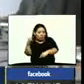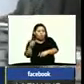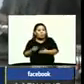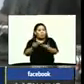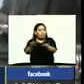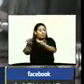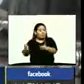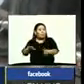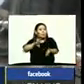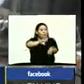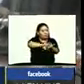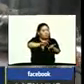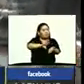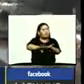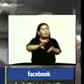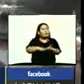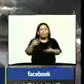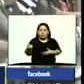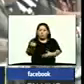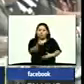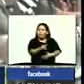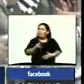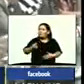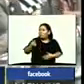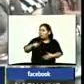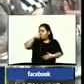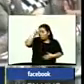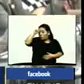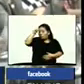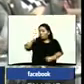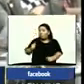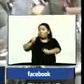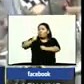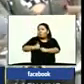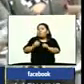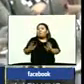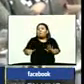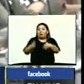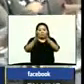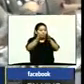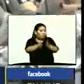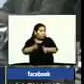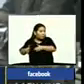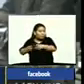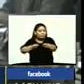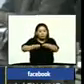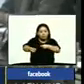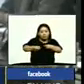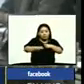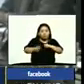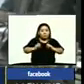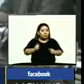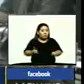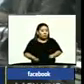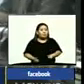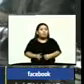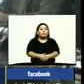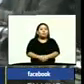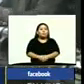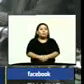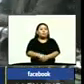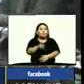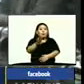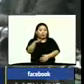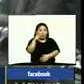para pagar el bono a los elementos de seguridad que se encuentran dentro del Plan Control Territorial. ¿O son